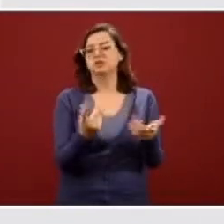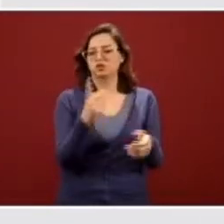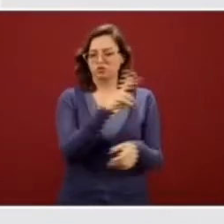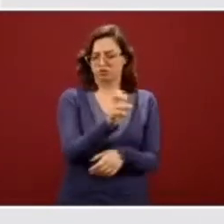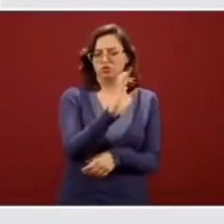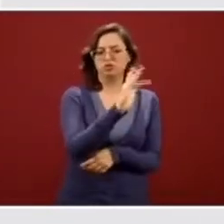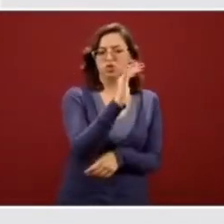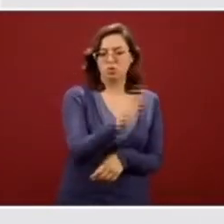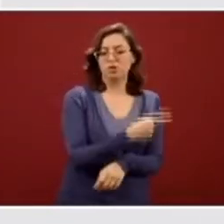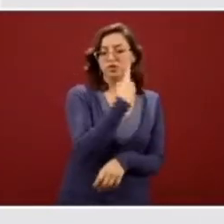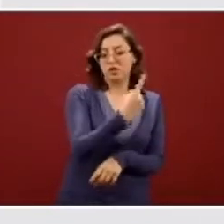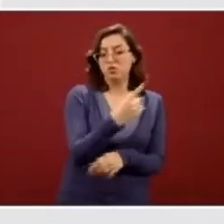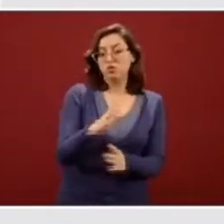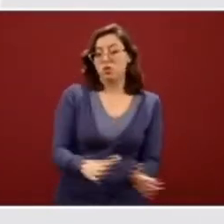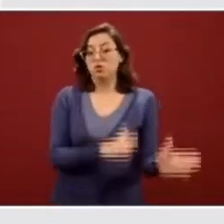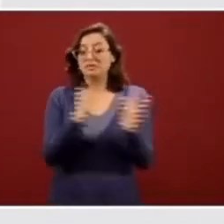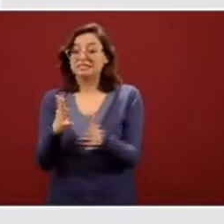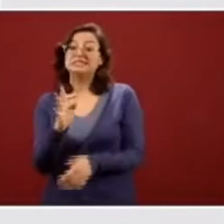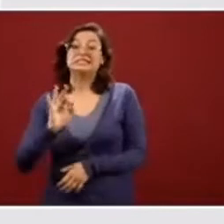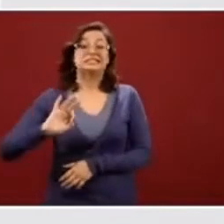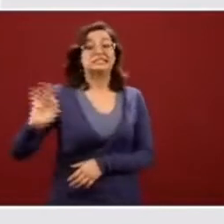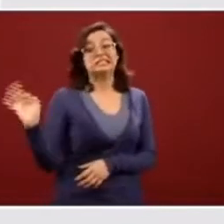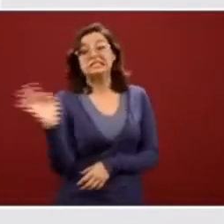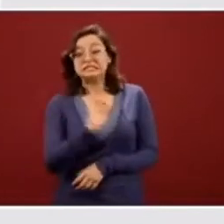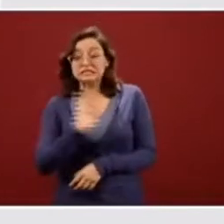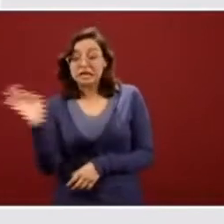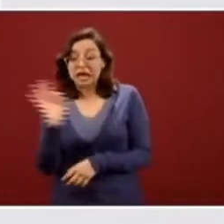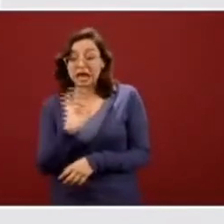tener todavía más casos, incrementamos a